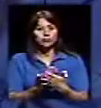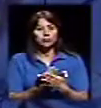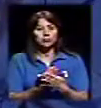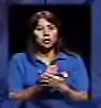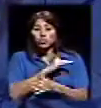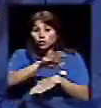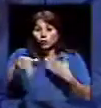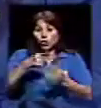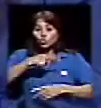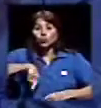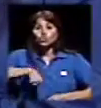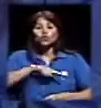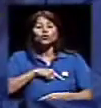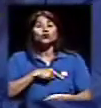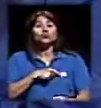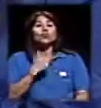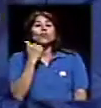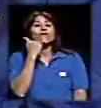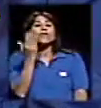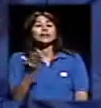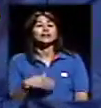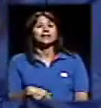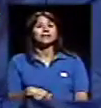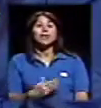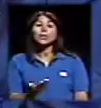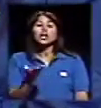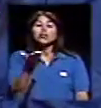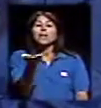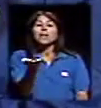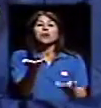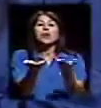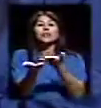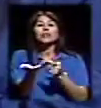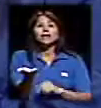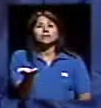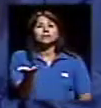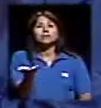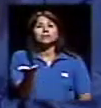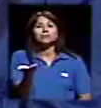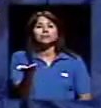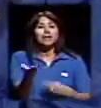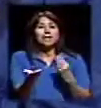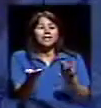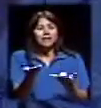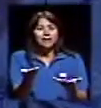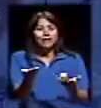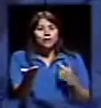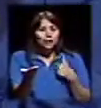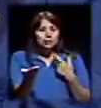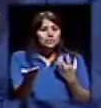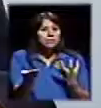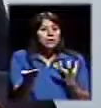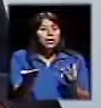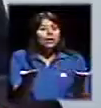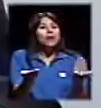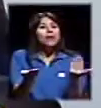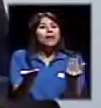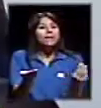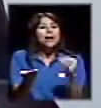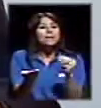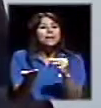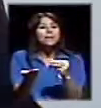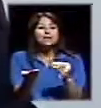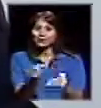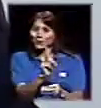fácilmente ponemos la mano, y la mano que no ponemos hasta diríamos, de ¿por qué no nos invitan a poner la otra mano? Pero las manos que tenemos que poner